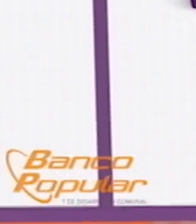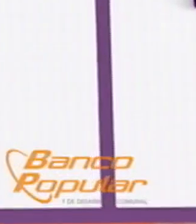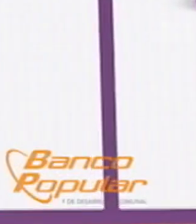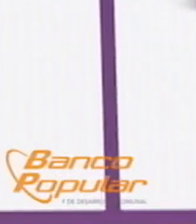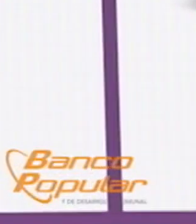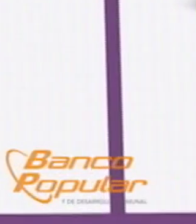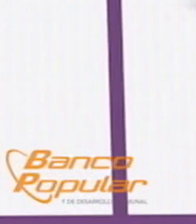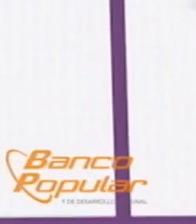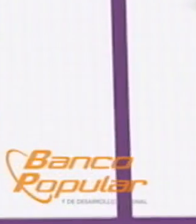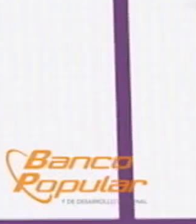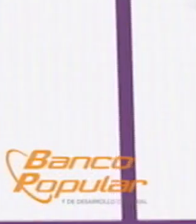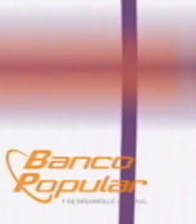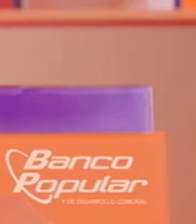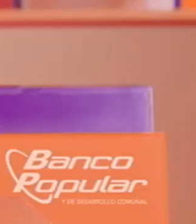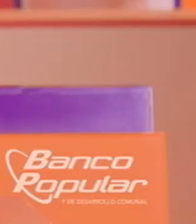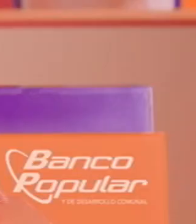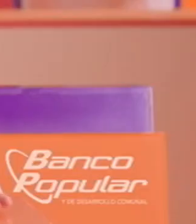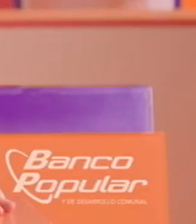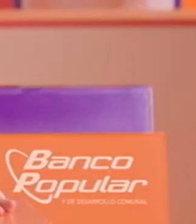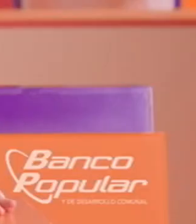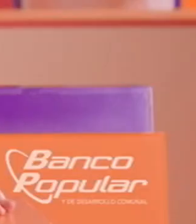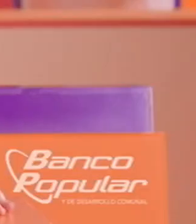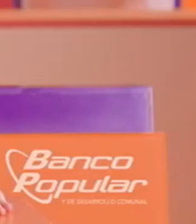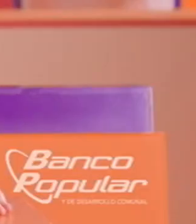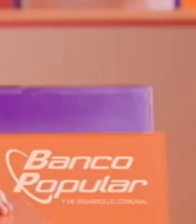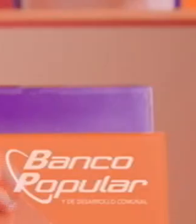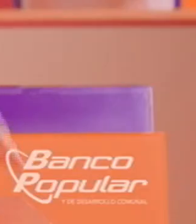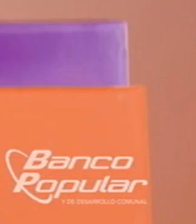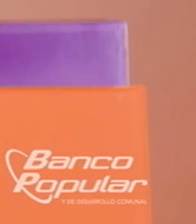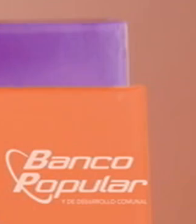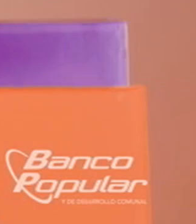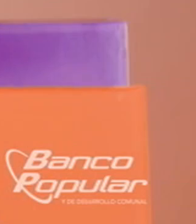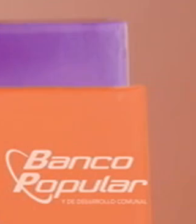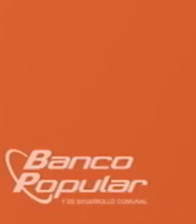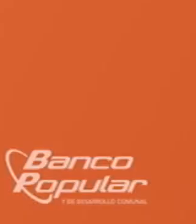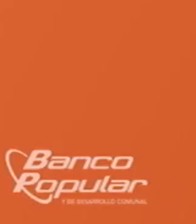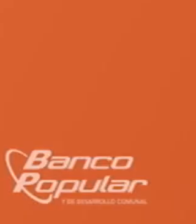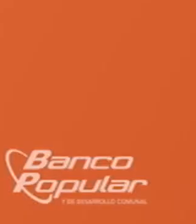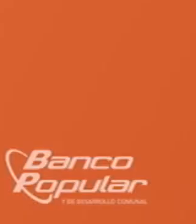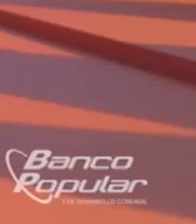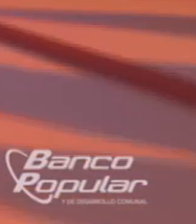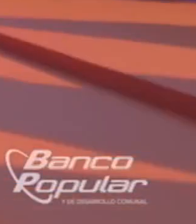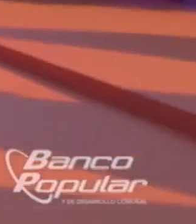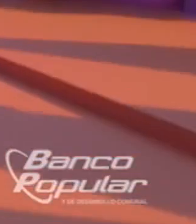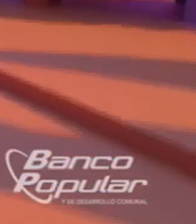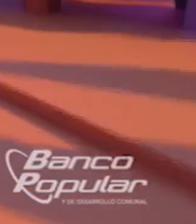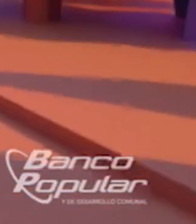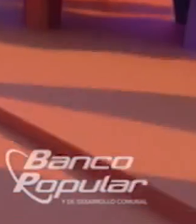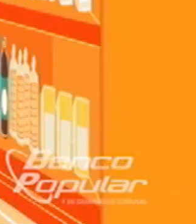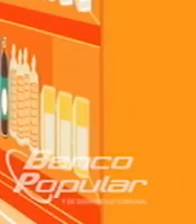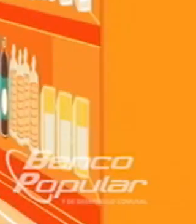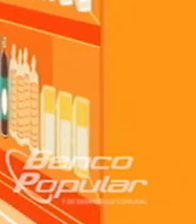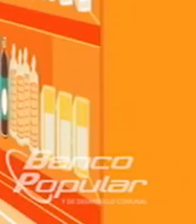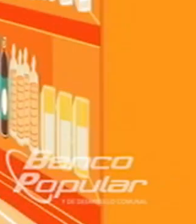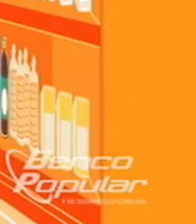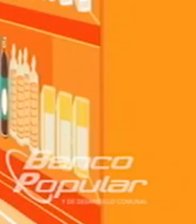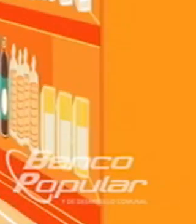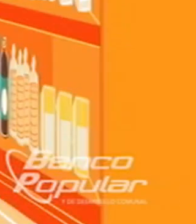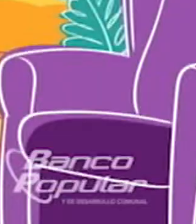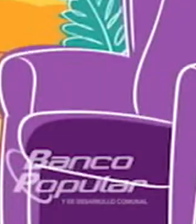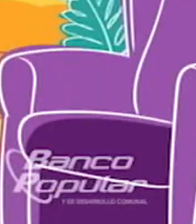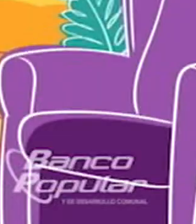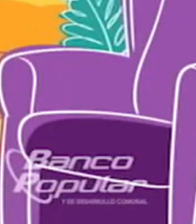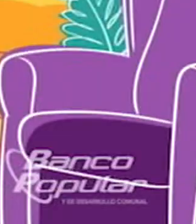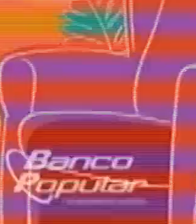Con BP Combo todo es más fácil para unificar sus deudas, porque BP Combo le ofrece crédito personal para mejorar su liquidez. Incluye también